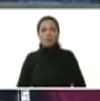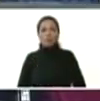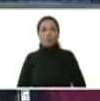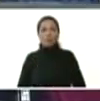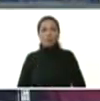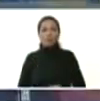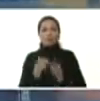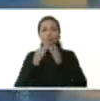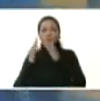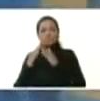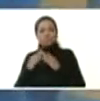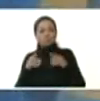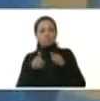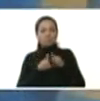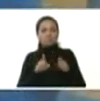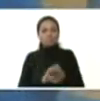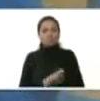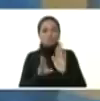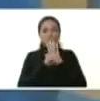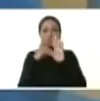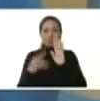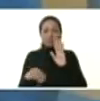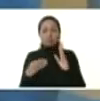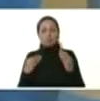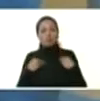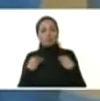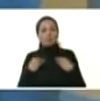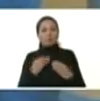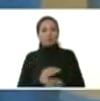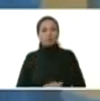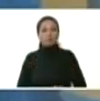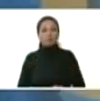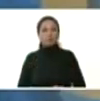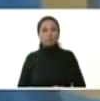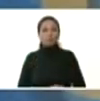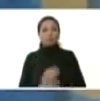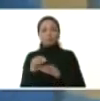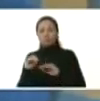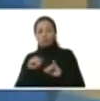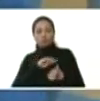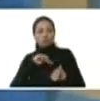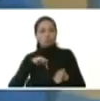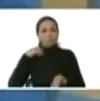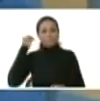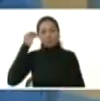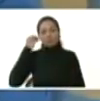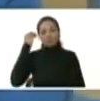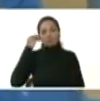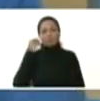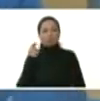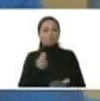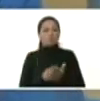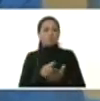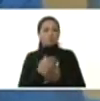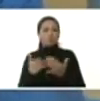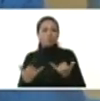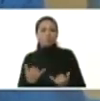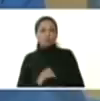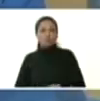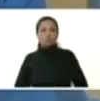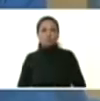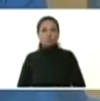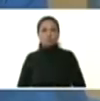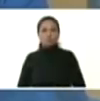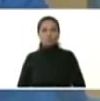al hábitat, el derecho a la vida. Así lo tratamos nosotros, por eso la inversión que se hace,